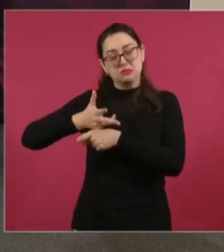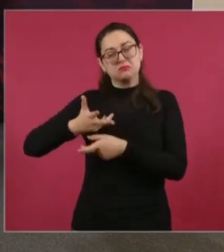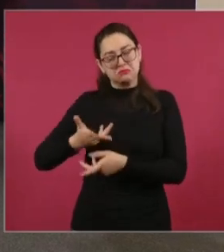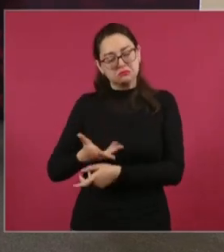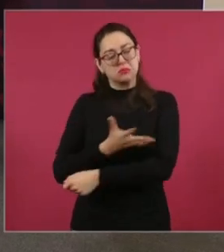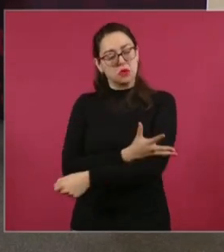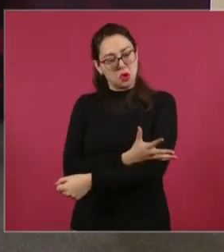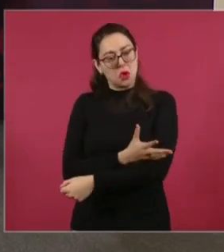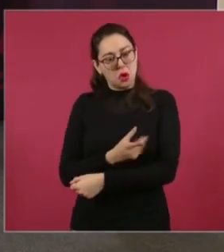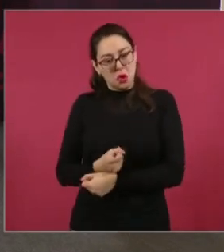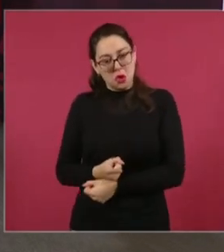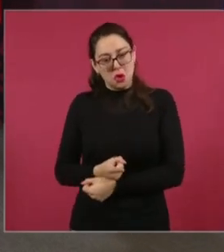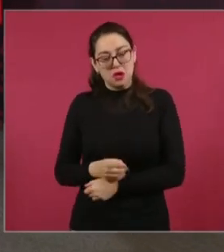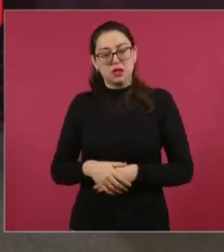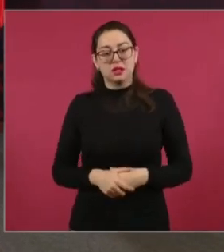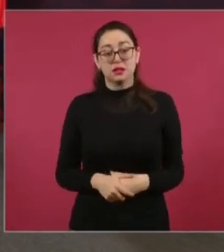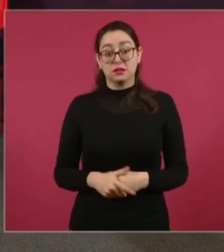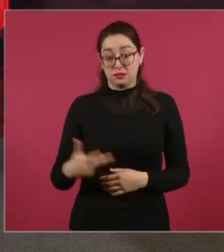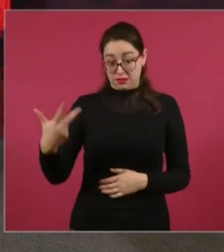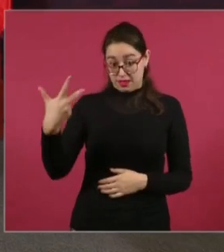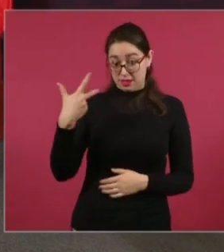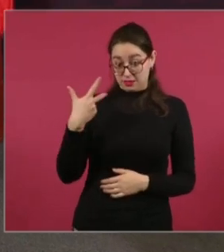Ahora sí es buena la toma, ¿verdad?